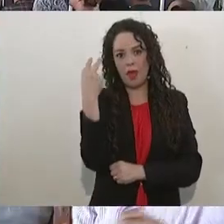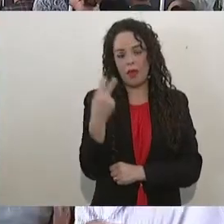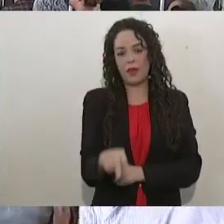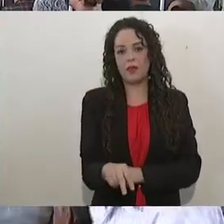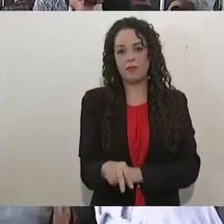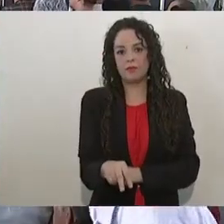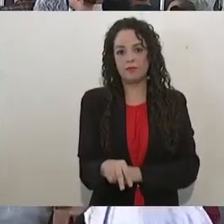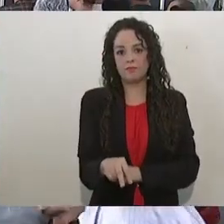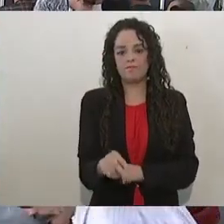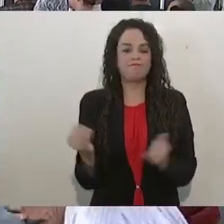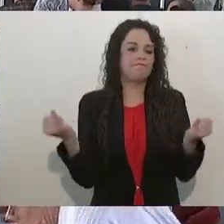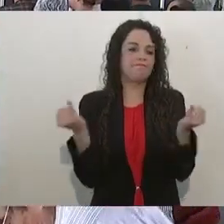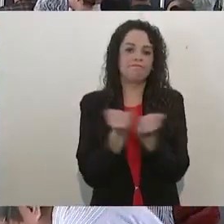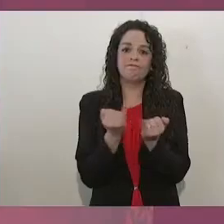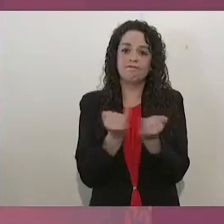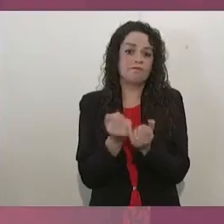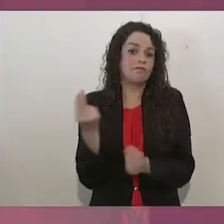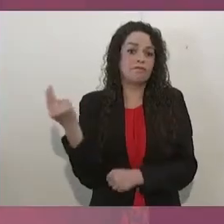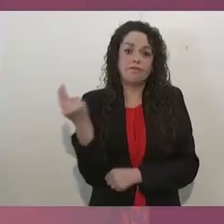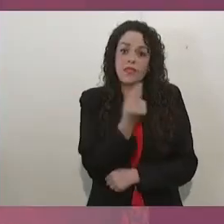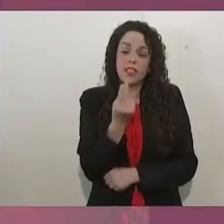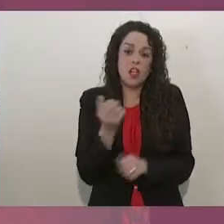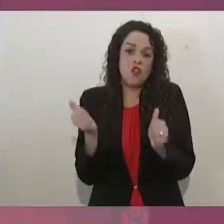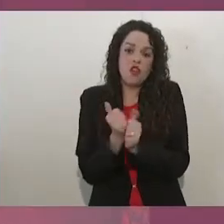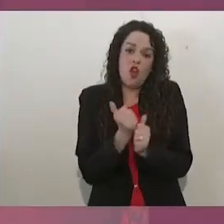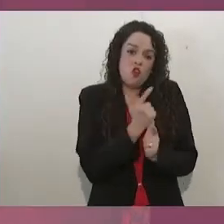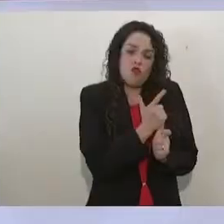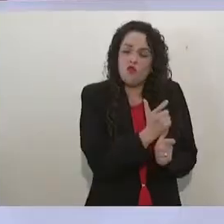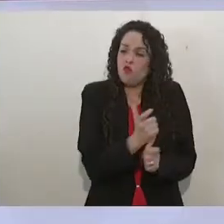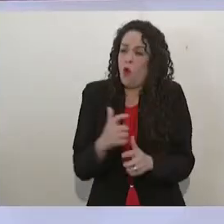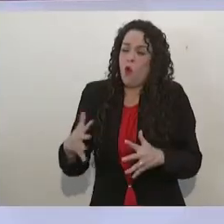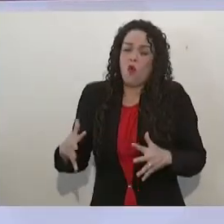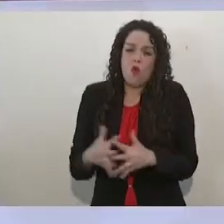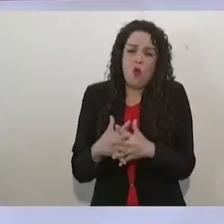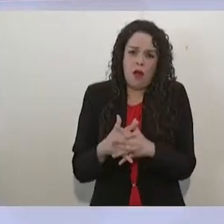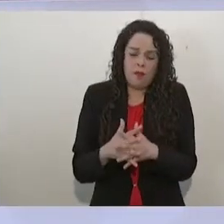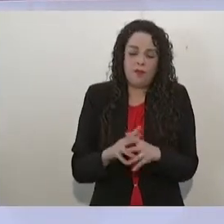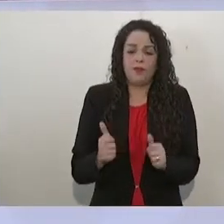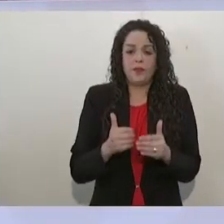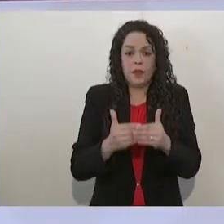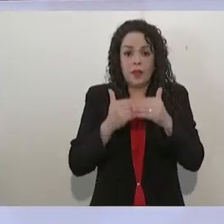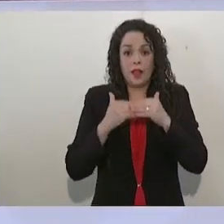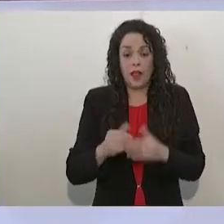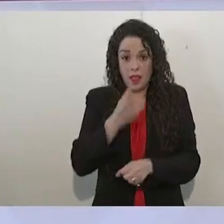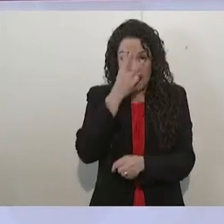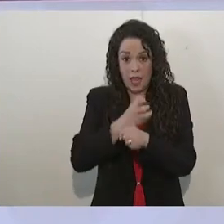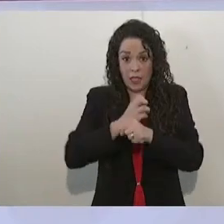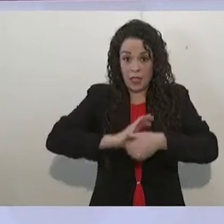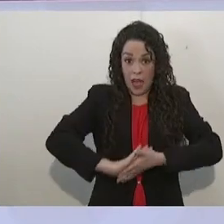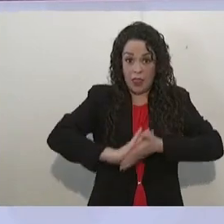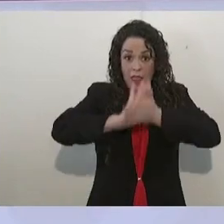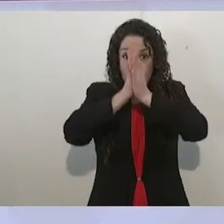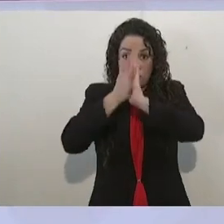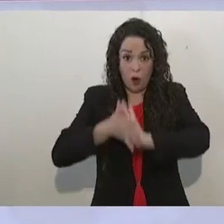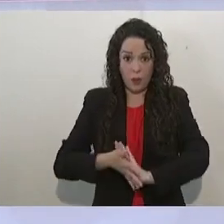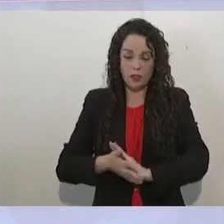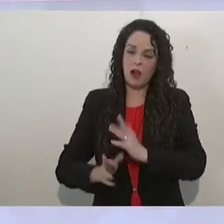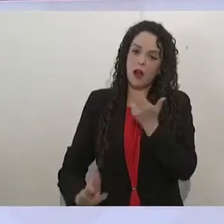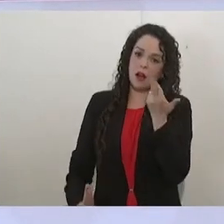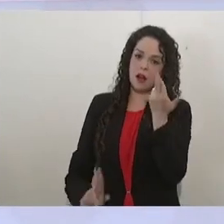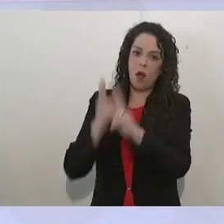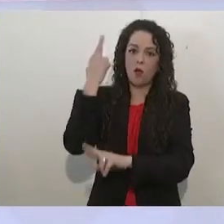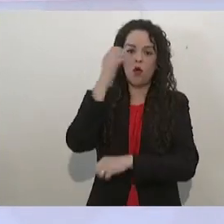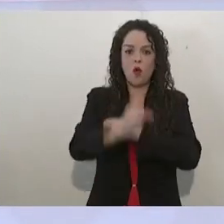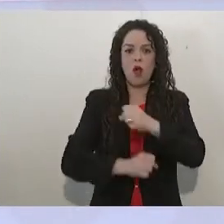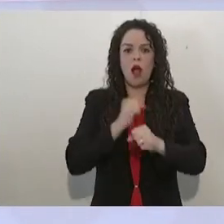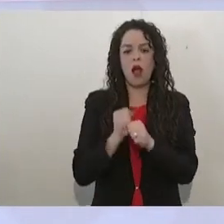recurrir a las armas. Y la tercera transformación fue la Revolución de 1910,